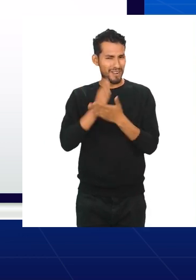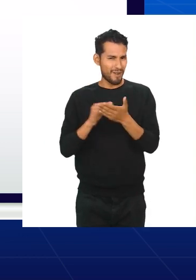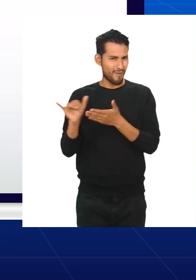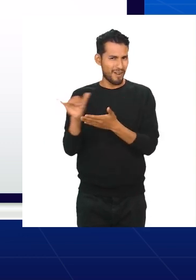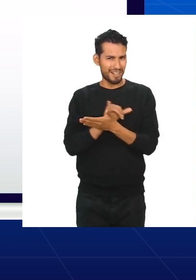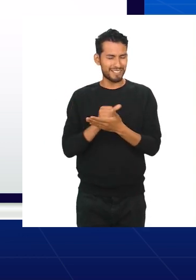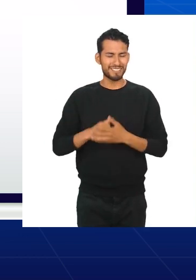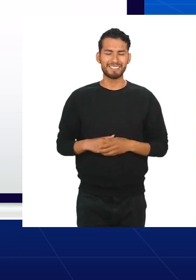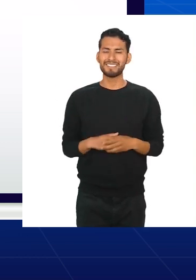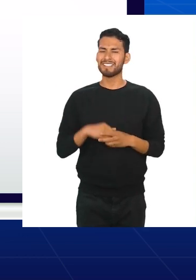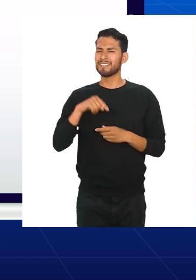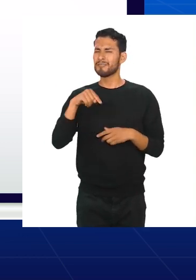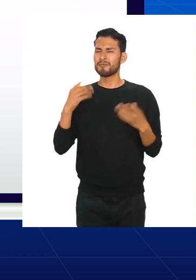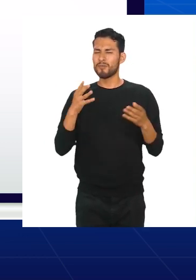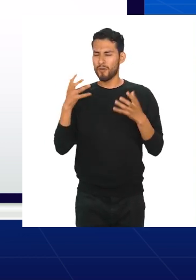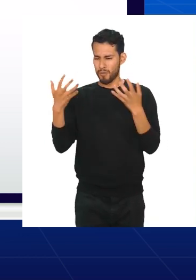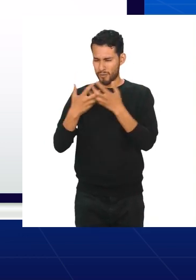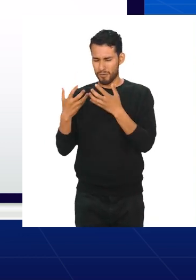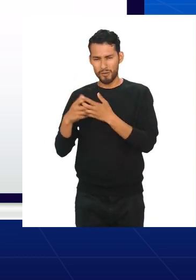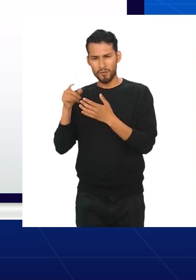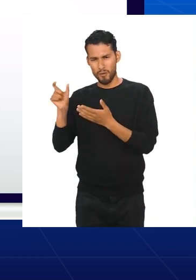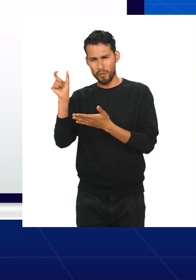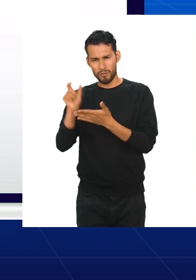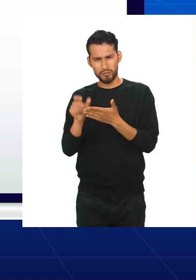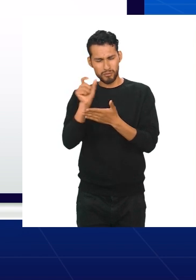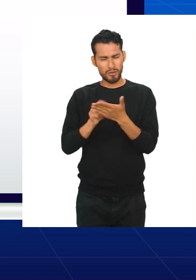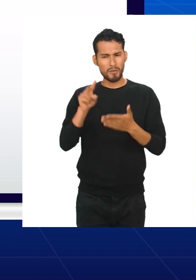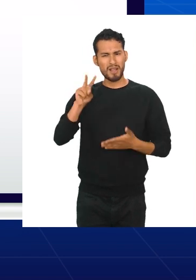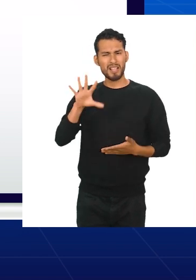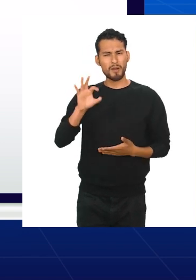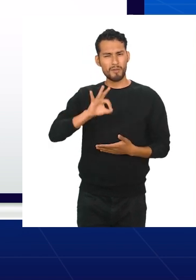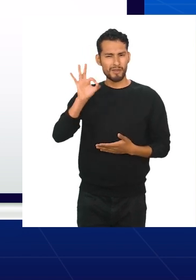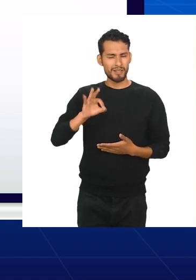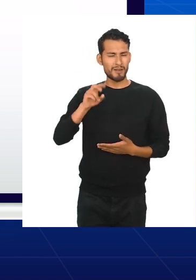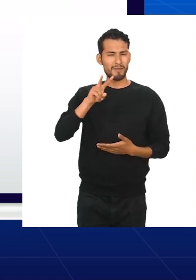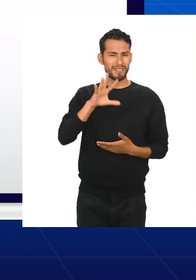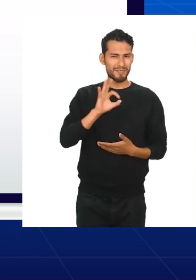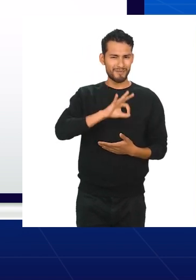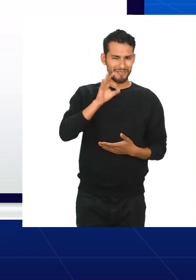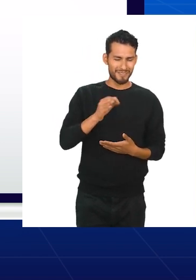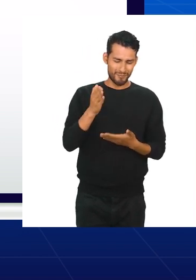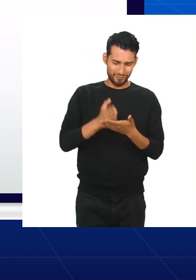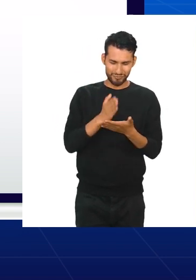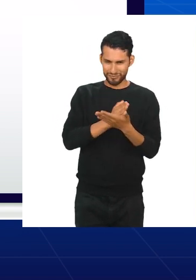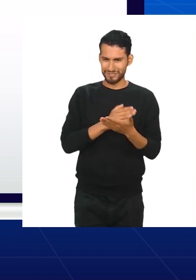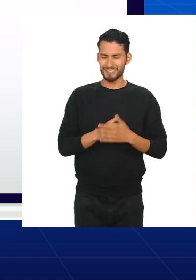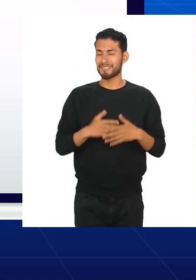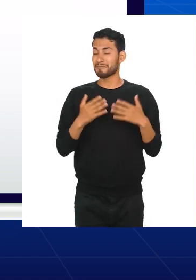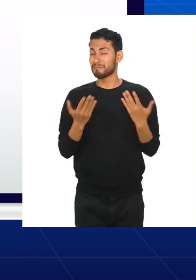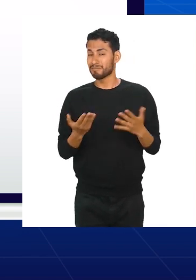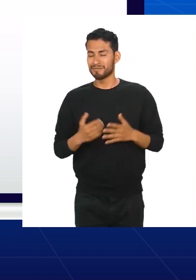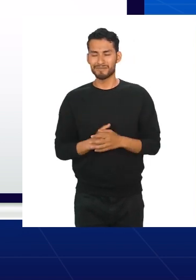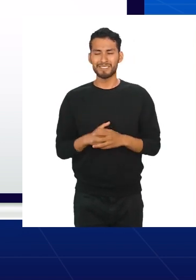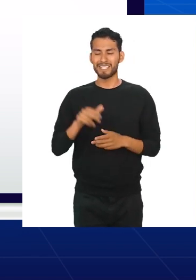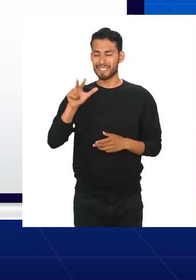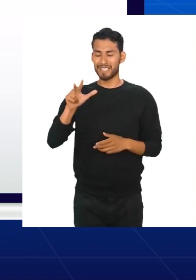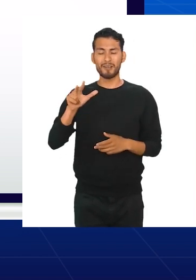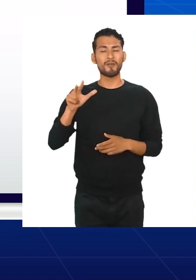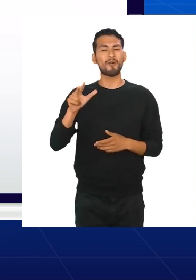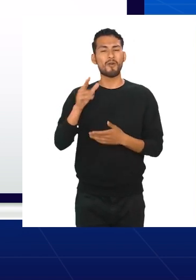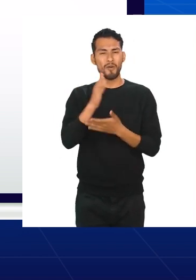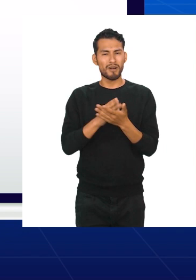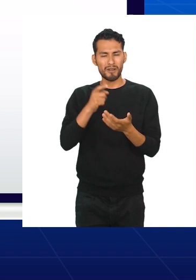partes iguales, correspondiendo cada uno de ellos al 25% de los datos. Tenemos, por tanto, 3 cuartiles